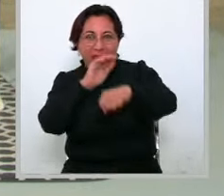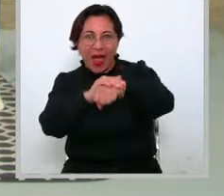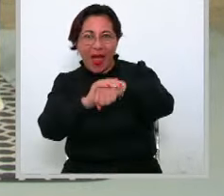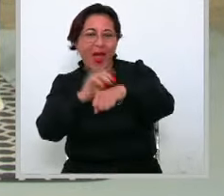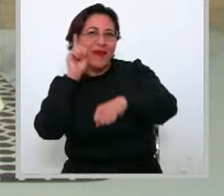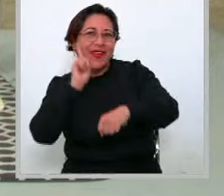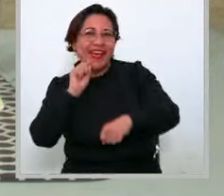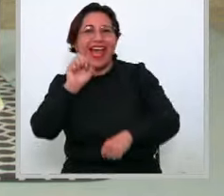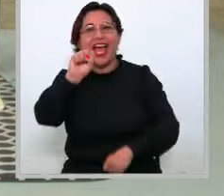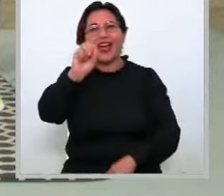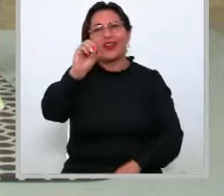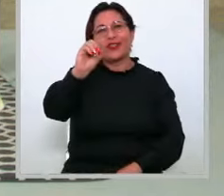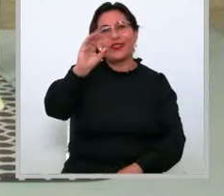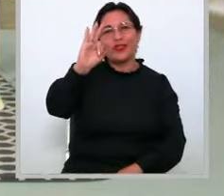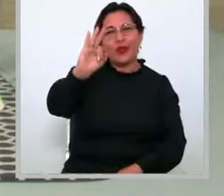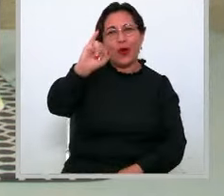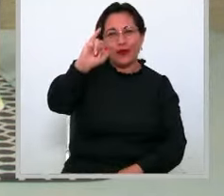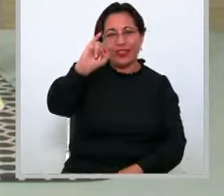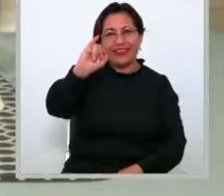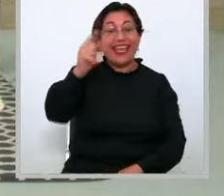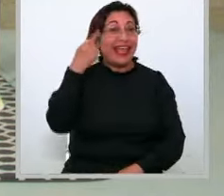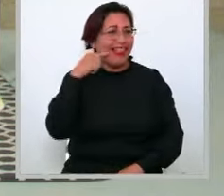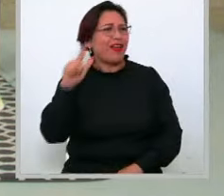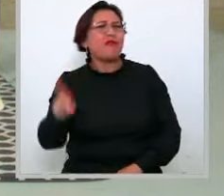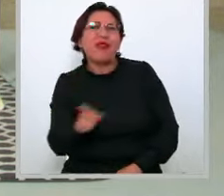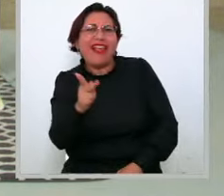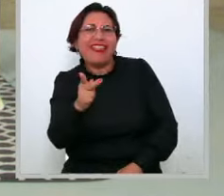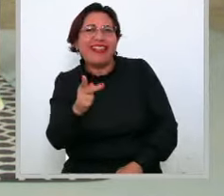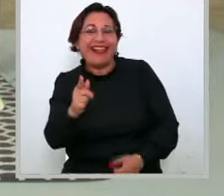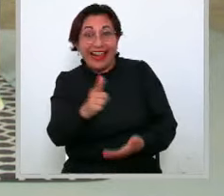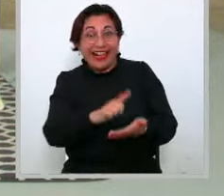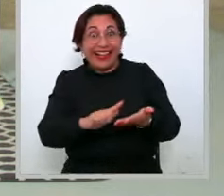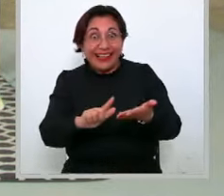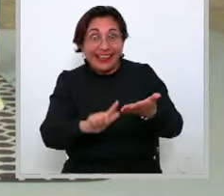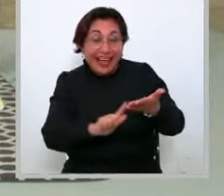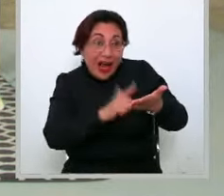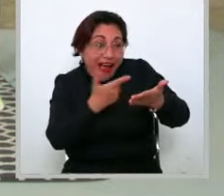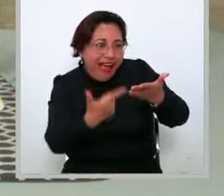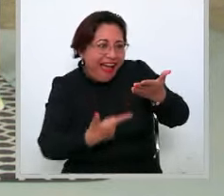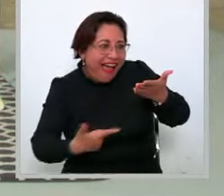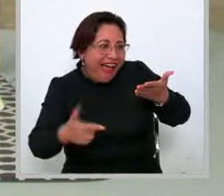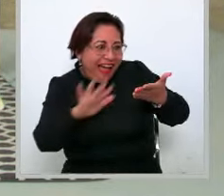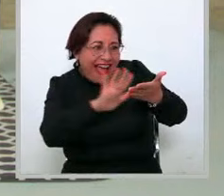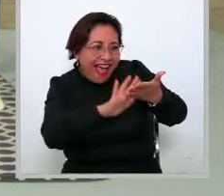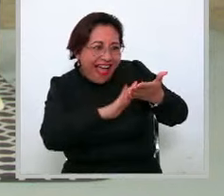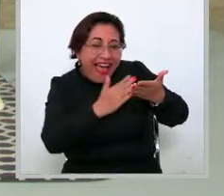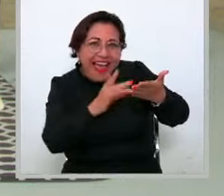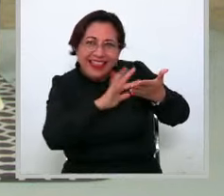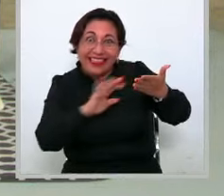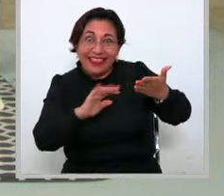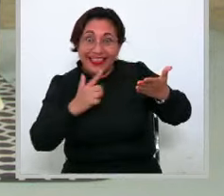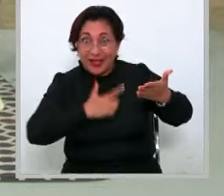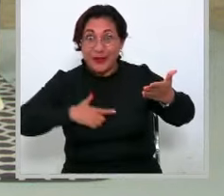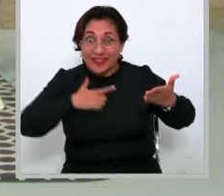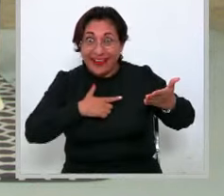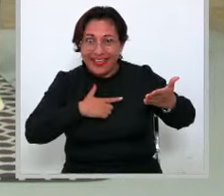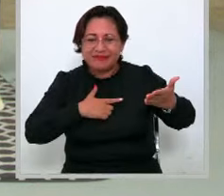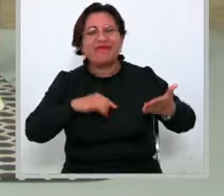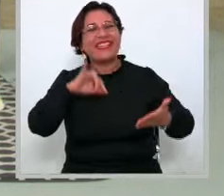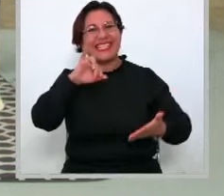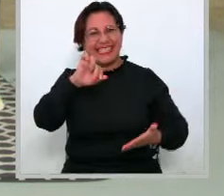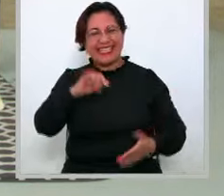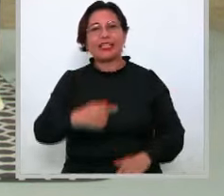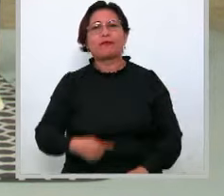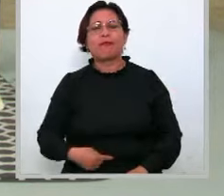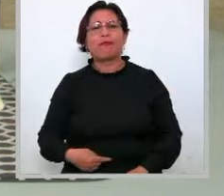¿Emocionada? Sí. Oye, ¿te gustan los libros? Perfecto, pues mira, debo decirte que nosotros aquí queremos hablar